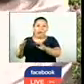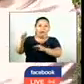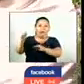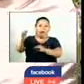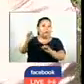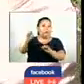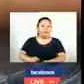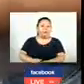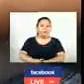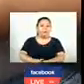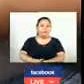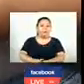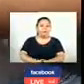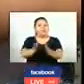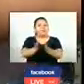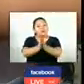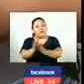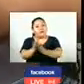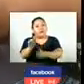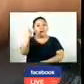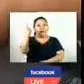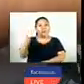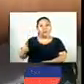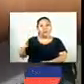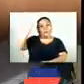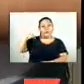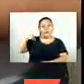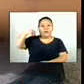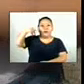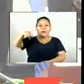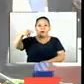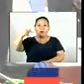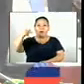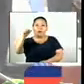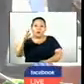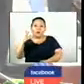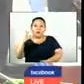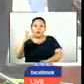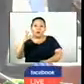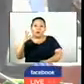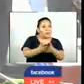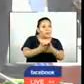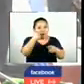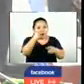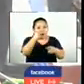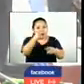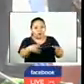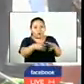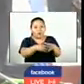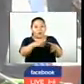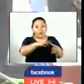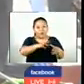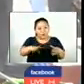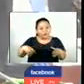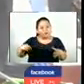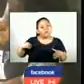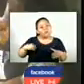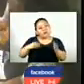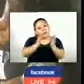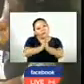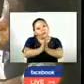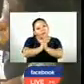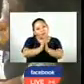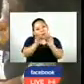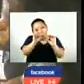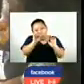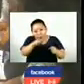rango de edad. Por lo que la Procuradora General de la República, en una visita a la Comisión de la Familia de la Asamblea Legislativa, pidió a los